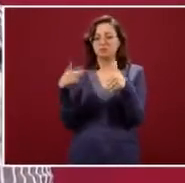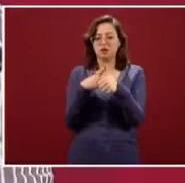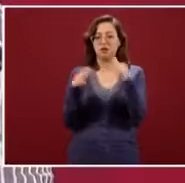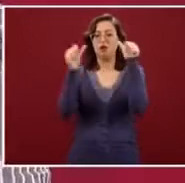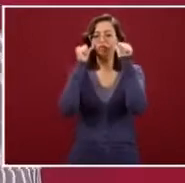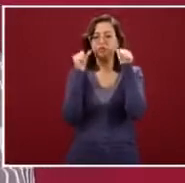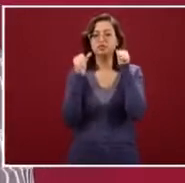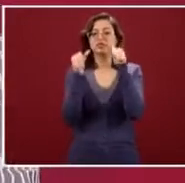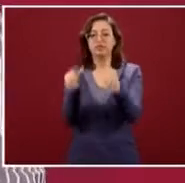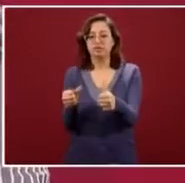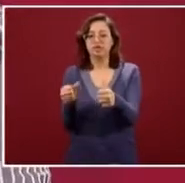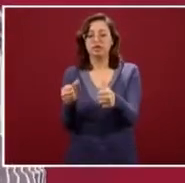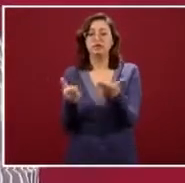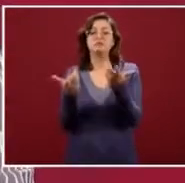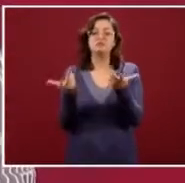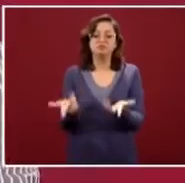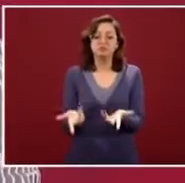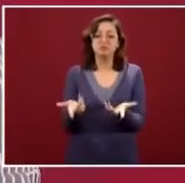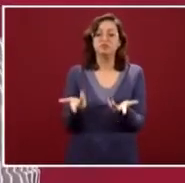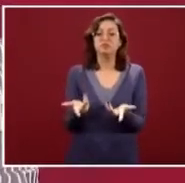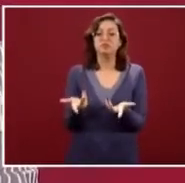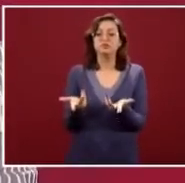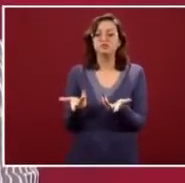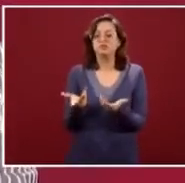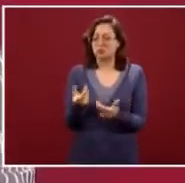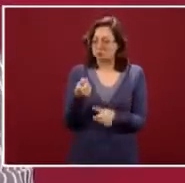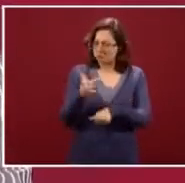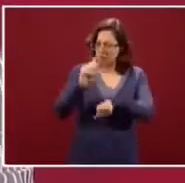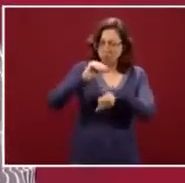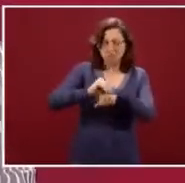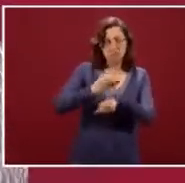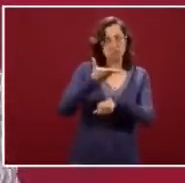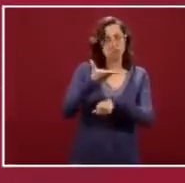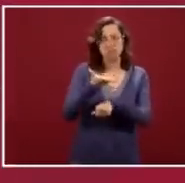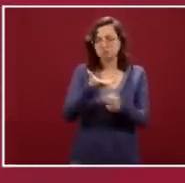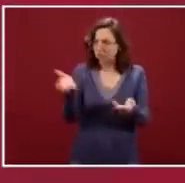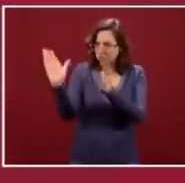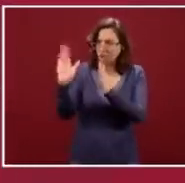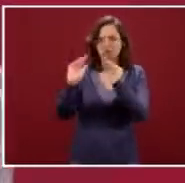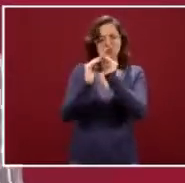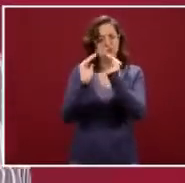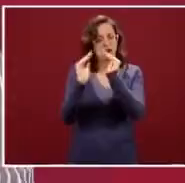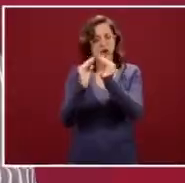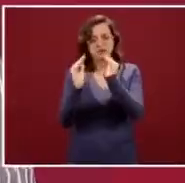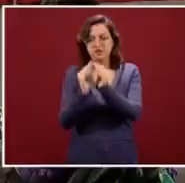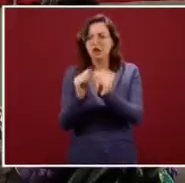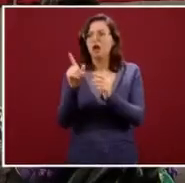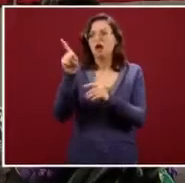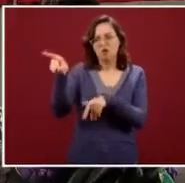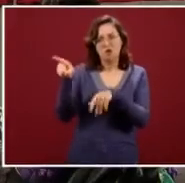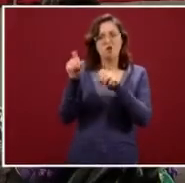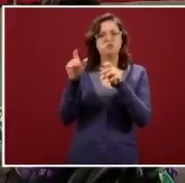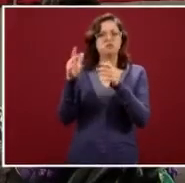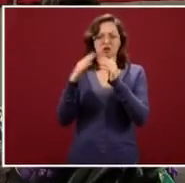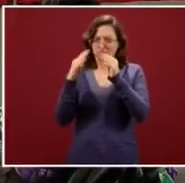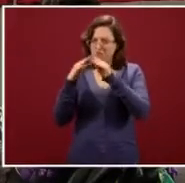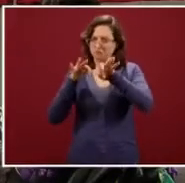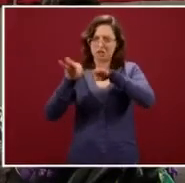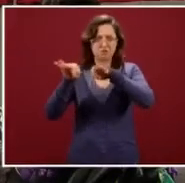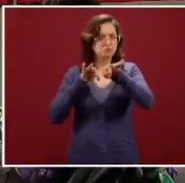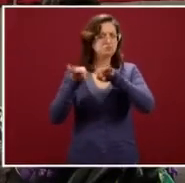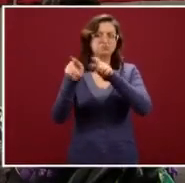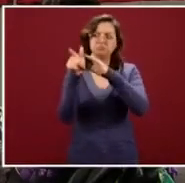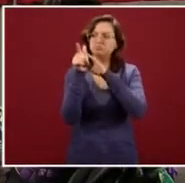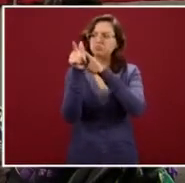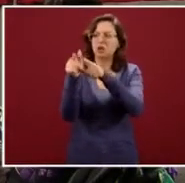serie de escalonamientos o dispensas sobre su requerimiento de estar físicamente en el espacio